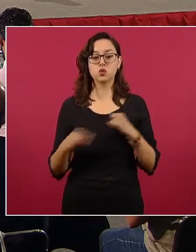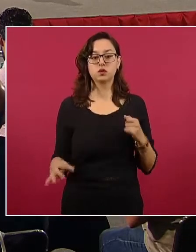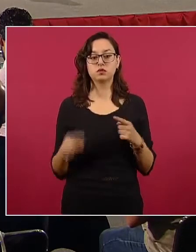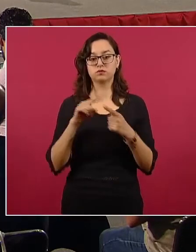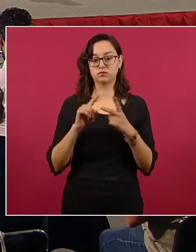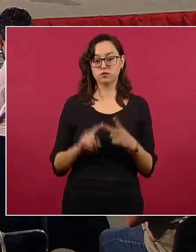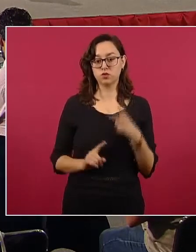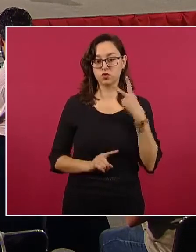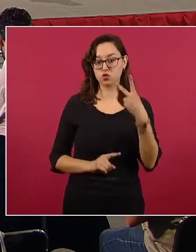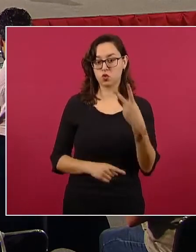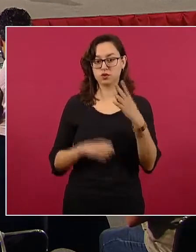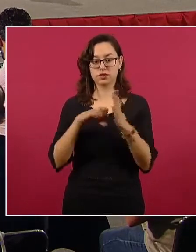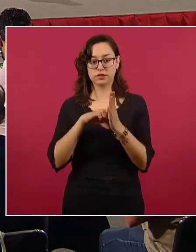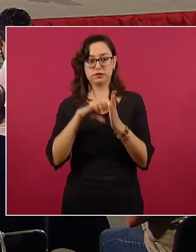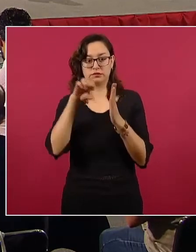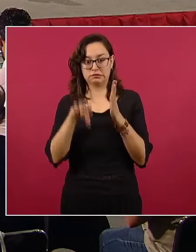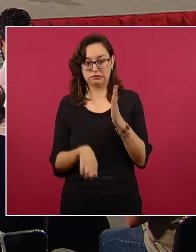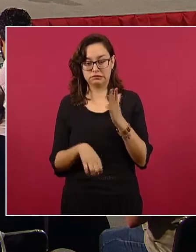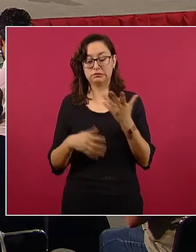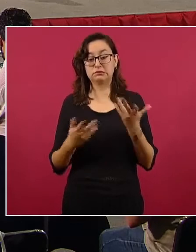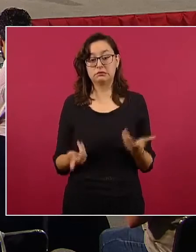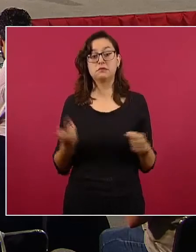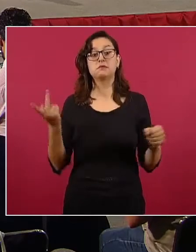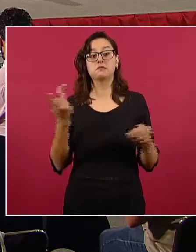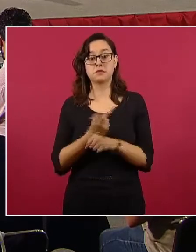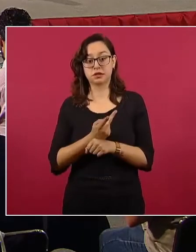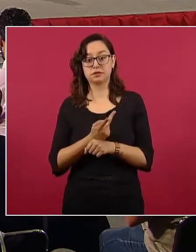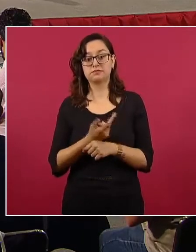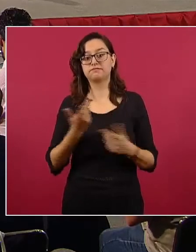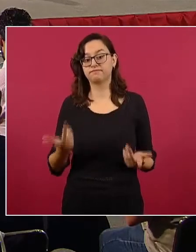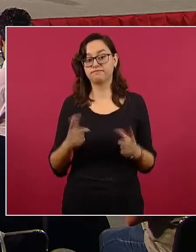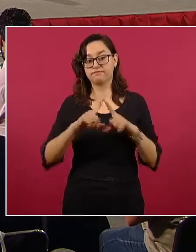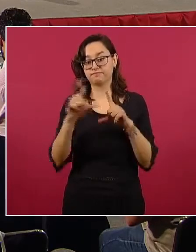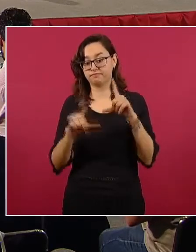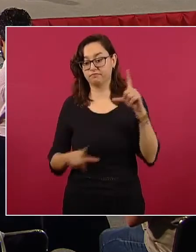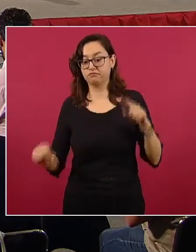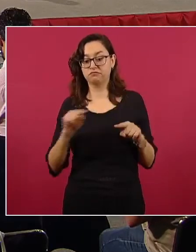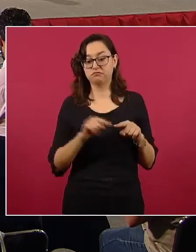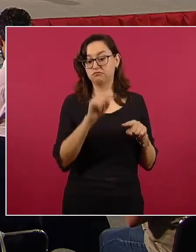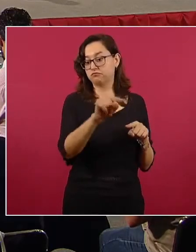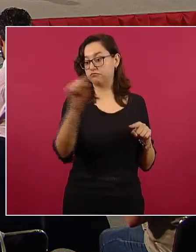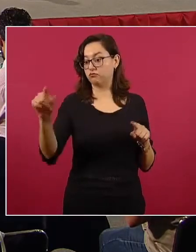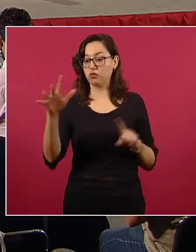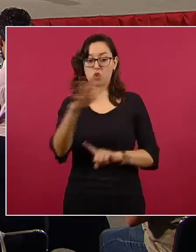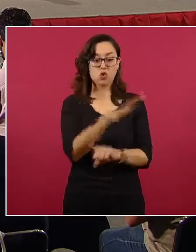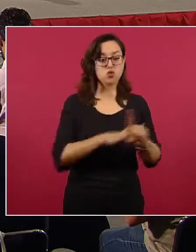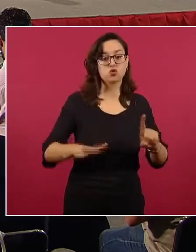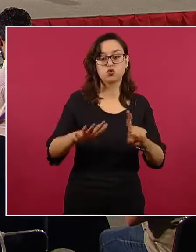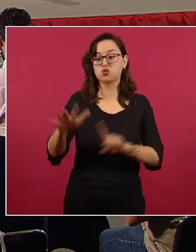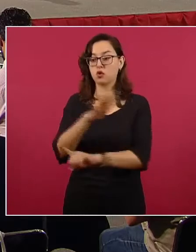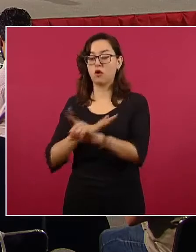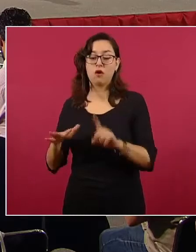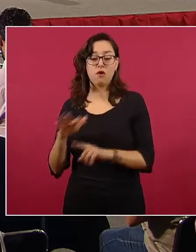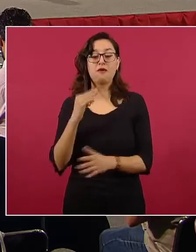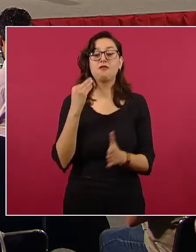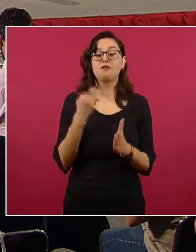ejemplos que nos muestran que hay zonas de déficit todavía, no solo en que no contamos